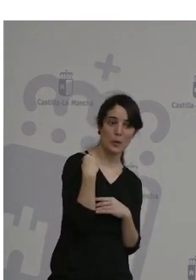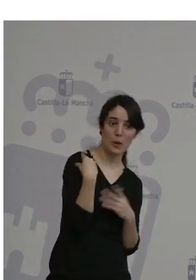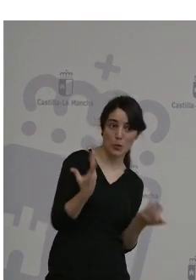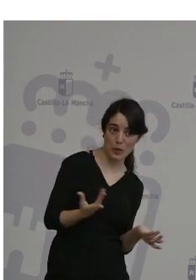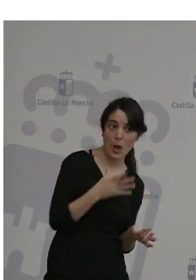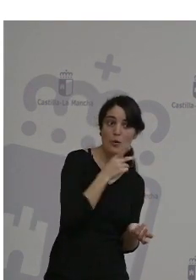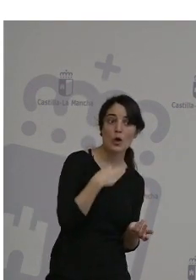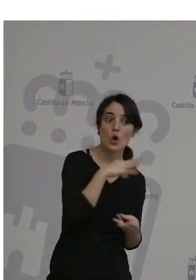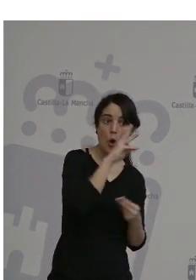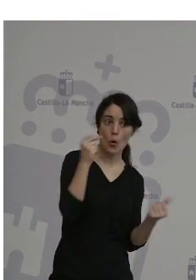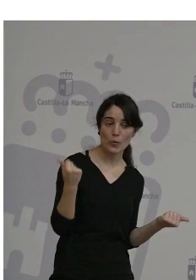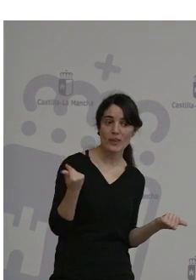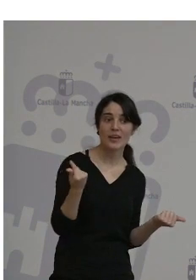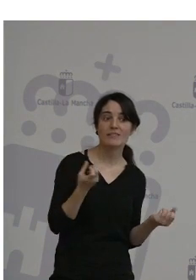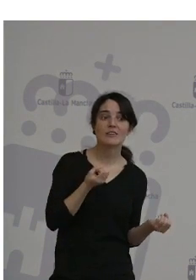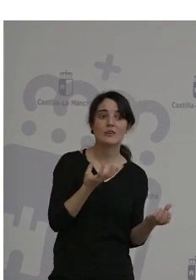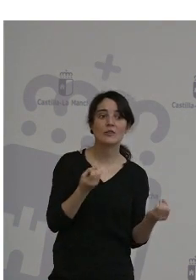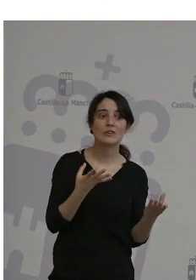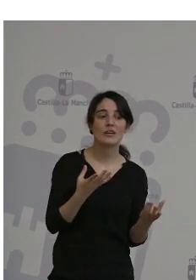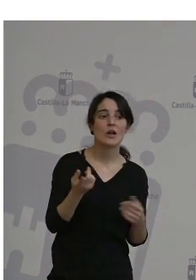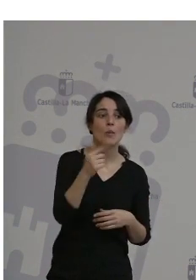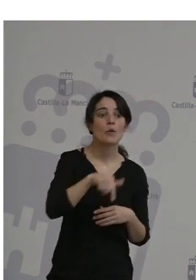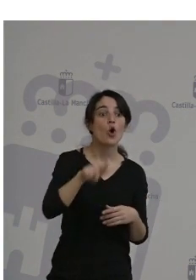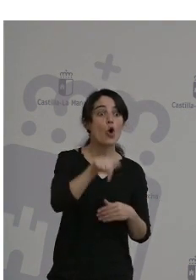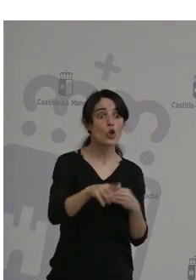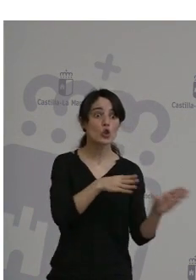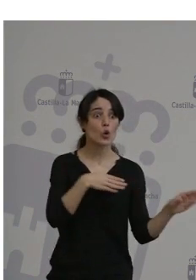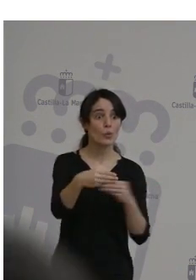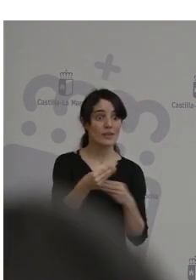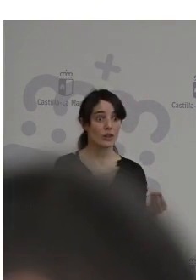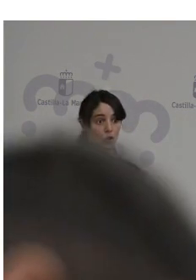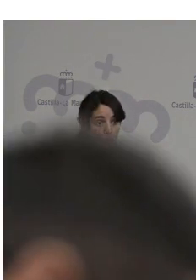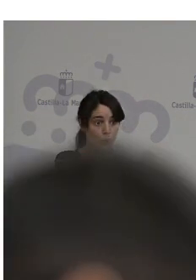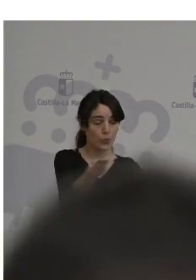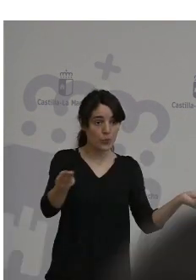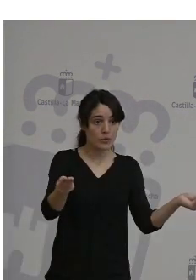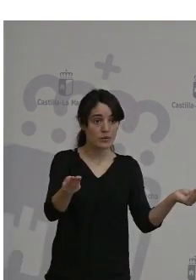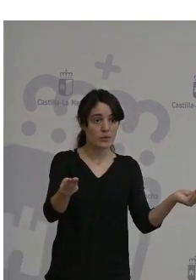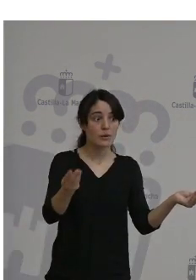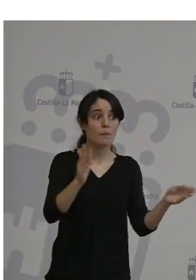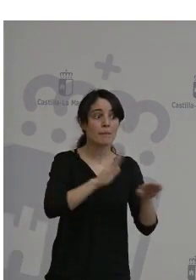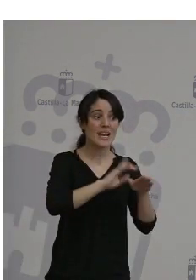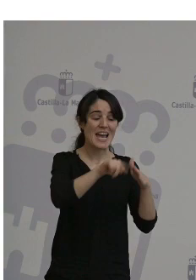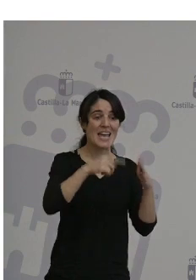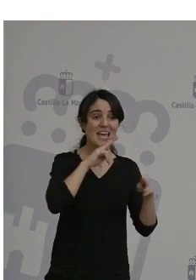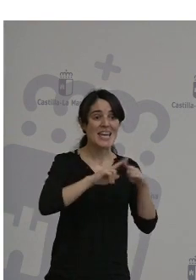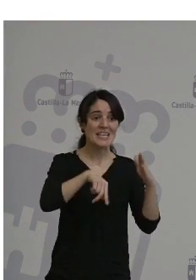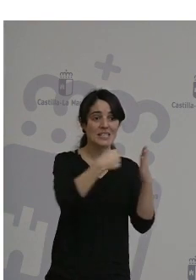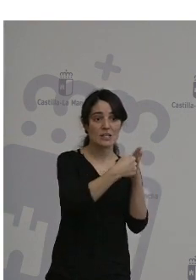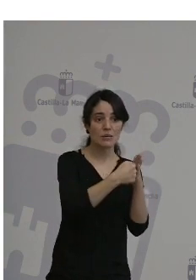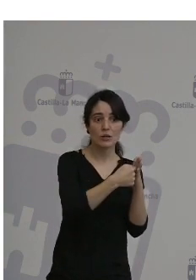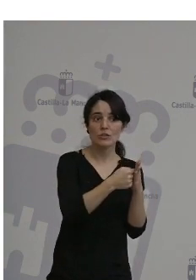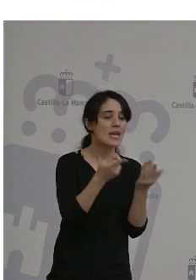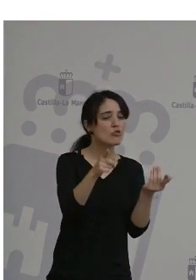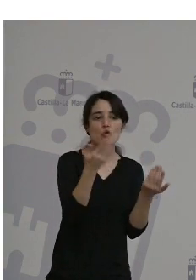me ha olvidado comentaros que, además, lo tenéis por escrito en la documentación que os ha facilitado a la hora de inscribiros. Es decir, ya lo tienes, Agustín,